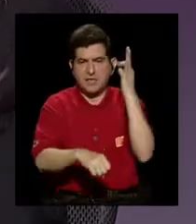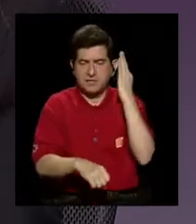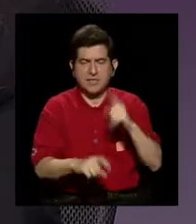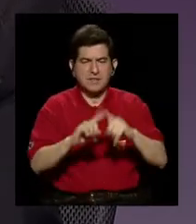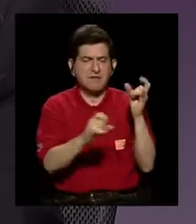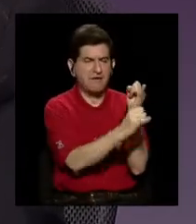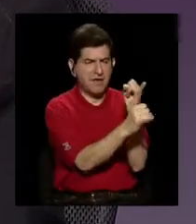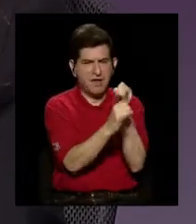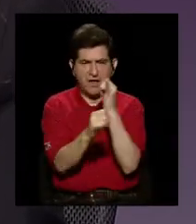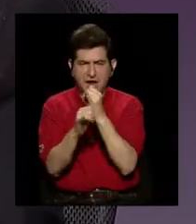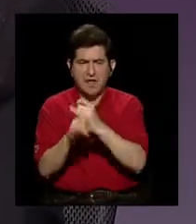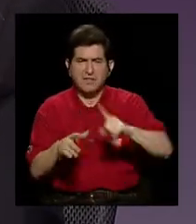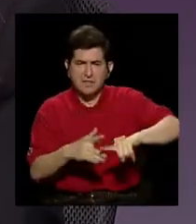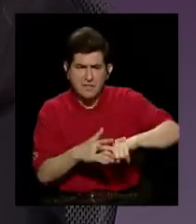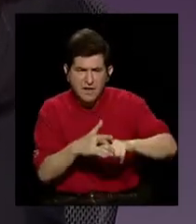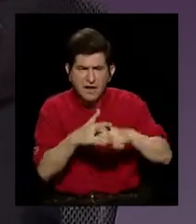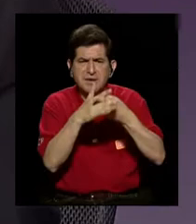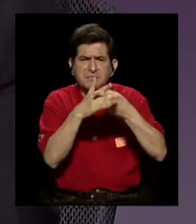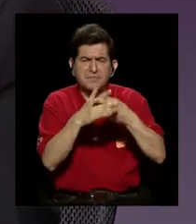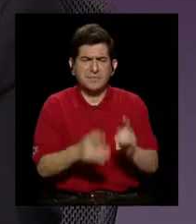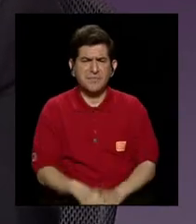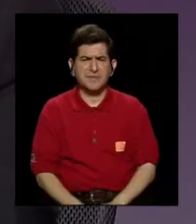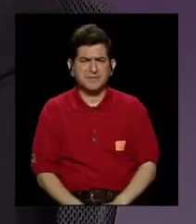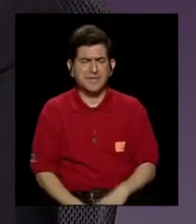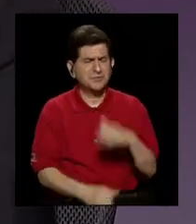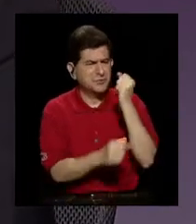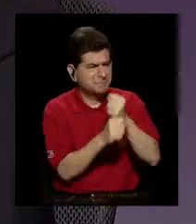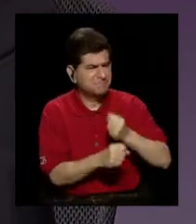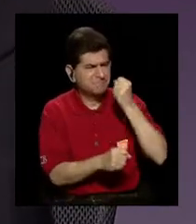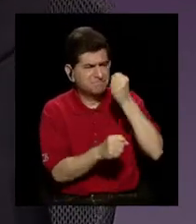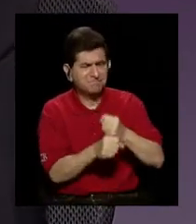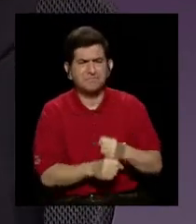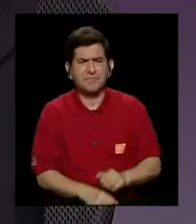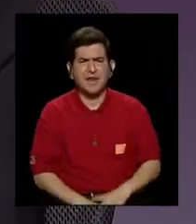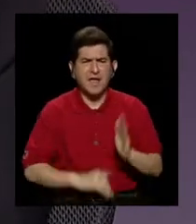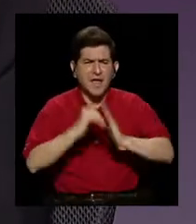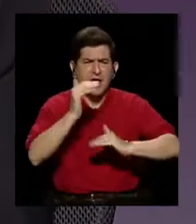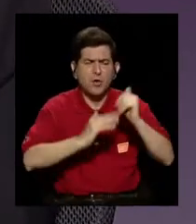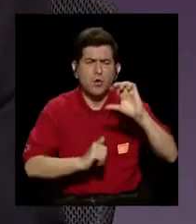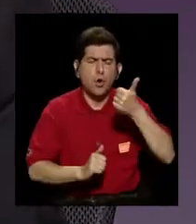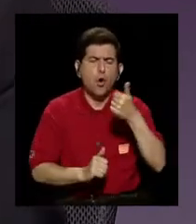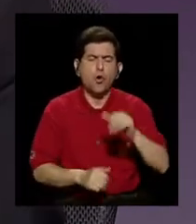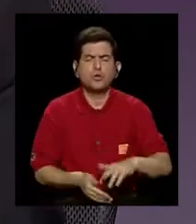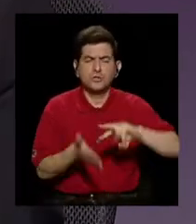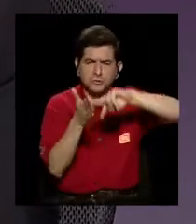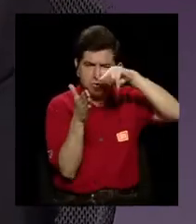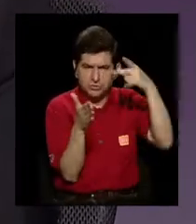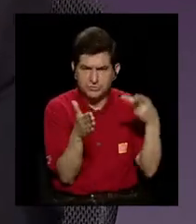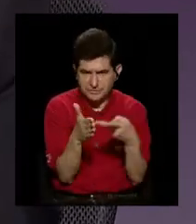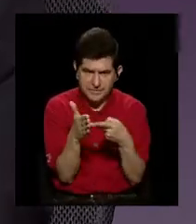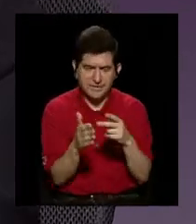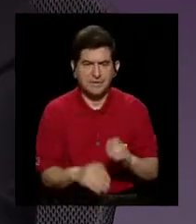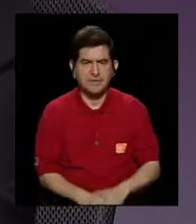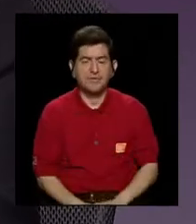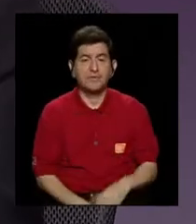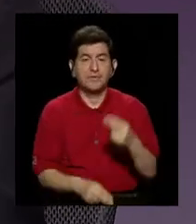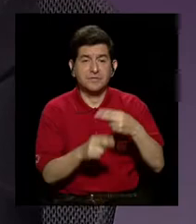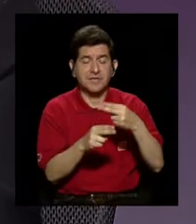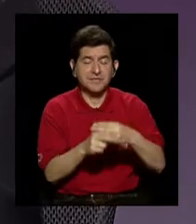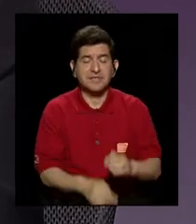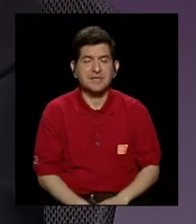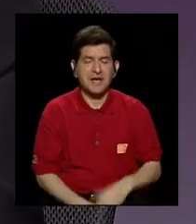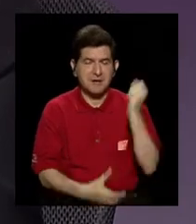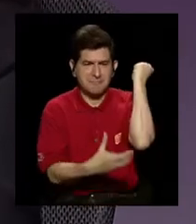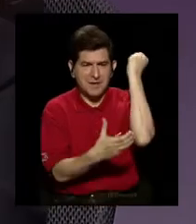instituciones empezamos a trabajar en una construcción de otro concepto que se llama femicidio